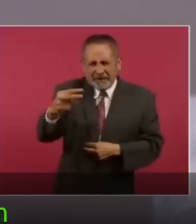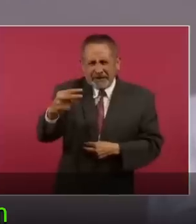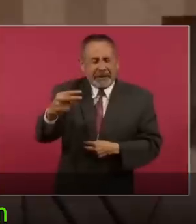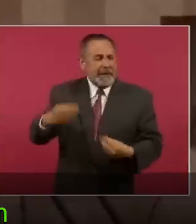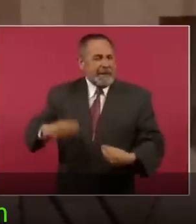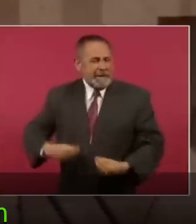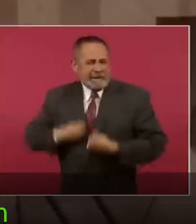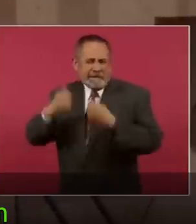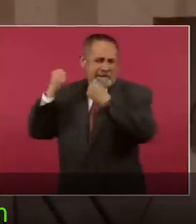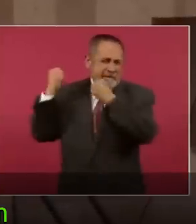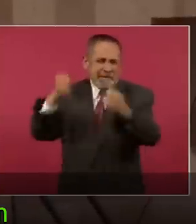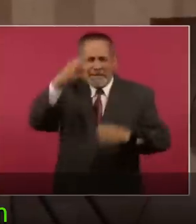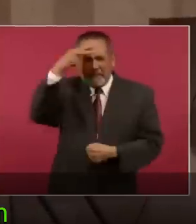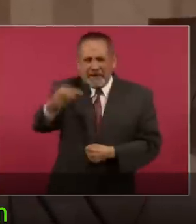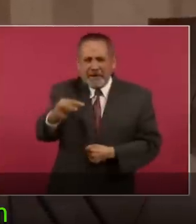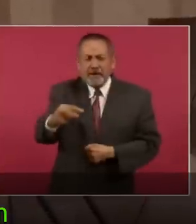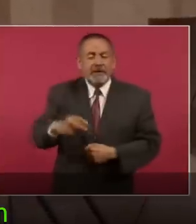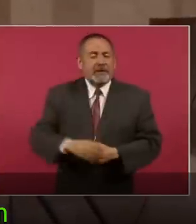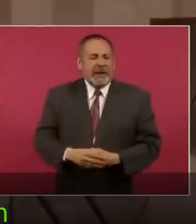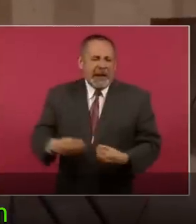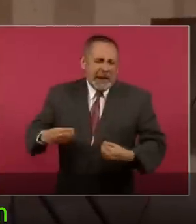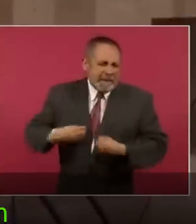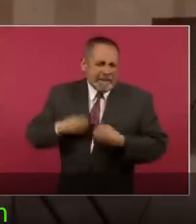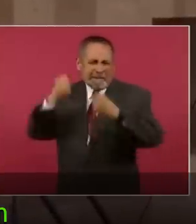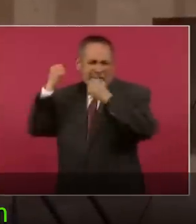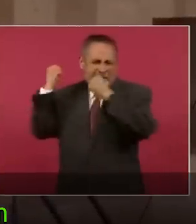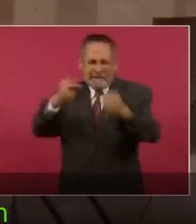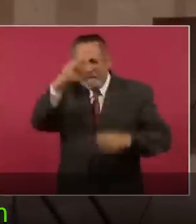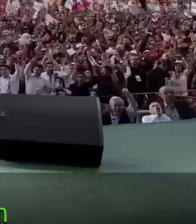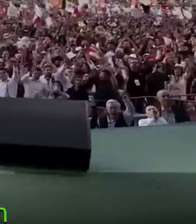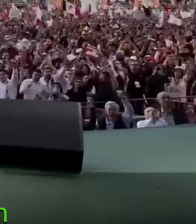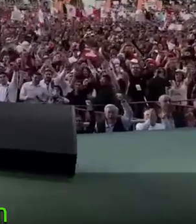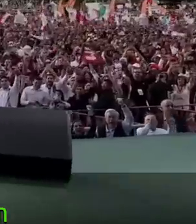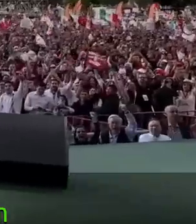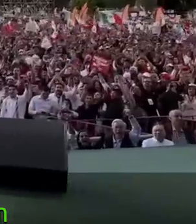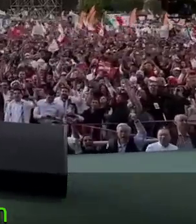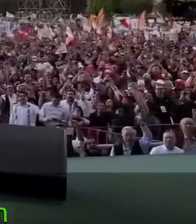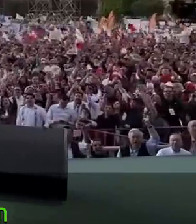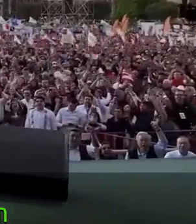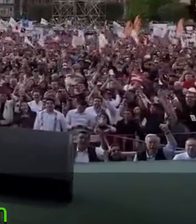¡Viva México! ¡Viva México!